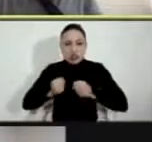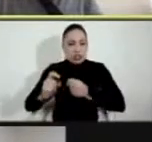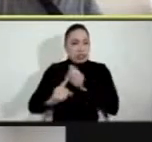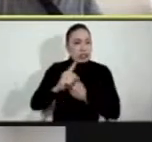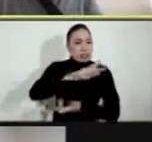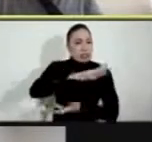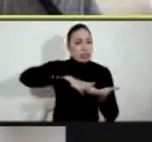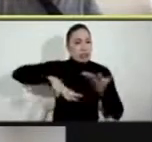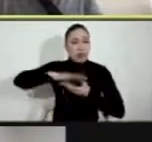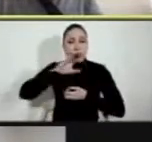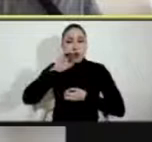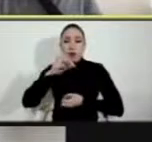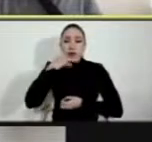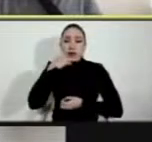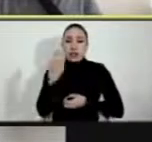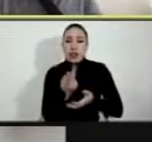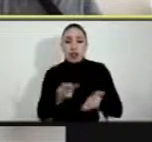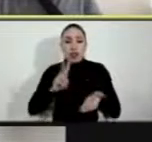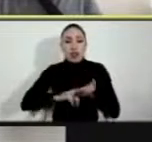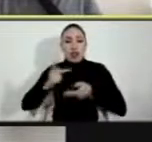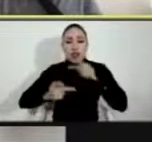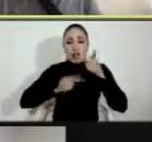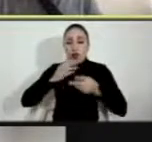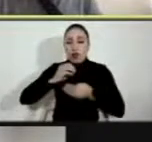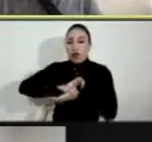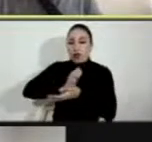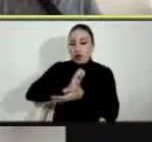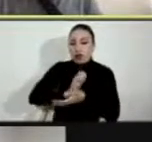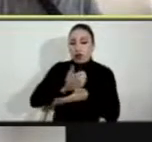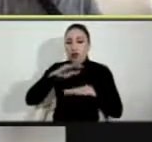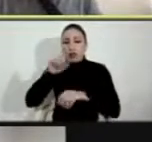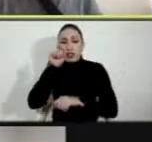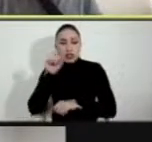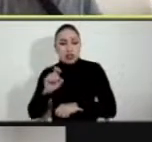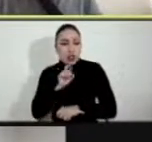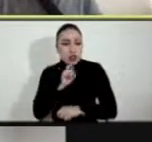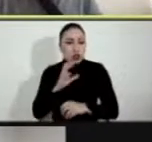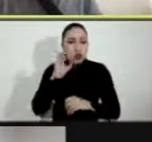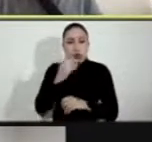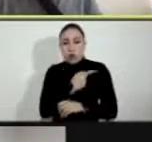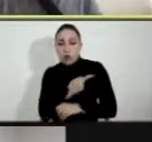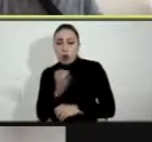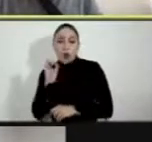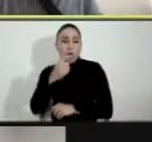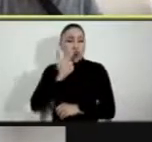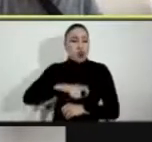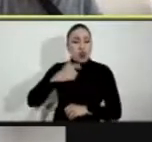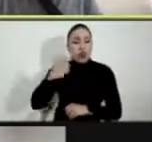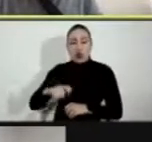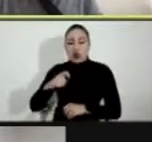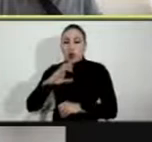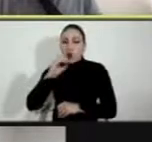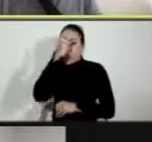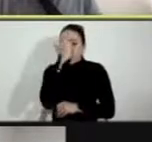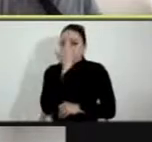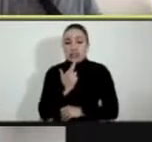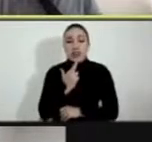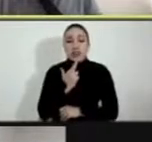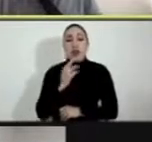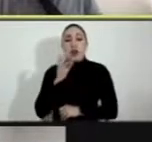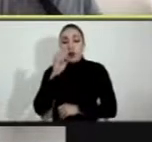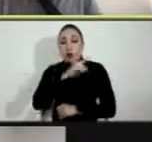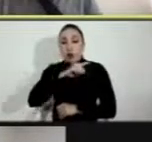sentido, discriminatorias de sexo, posición social o raza, y que sean solicitadas por instituciones